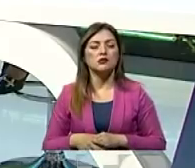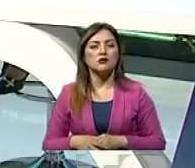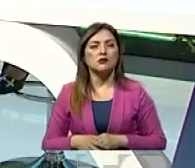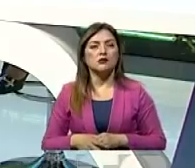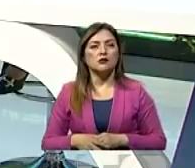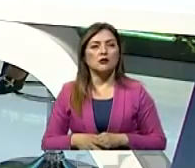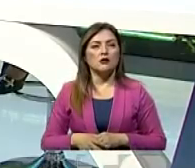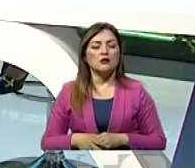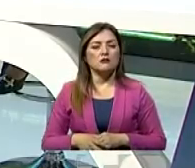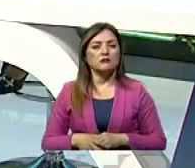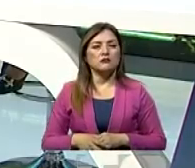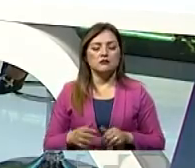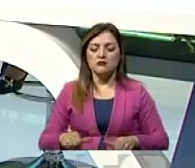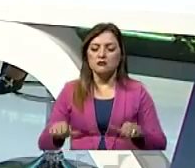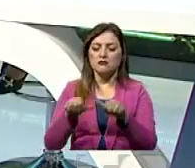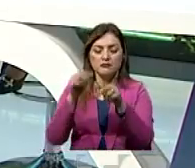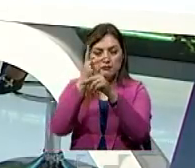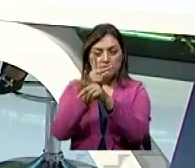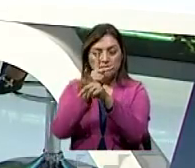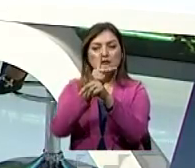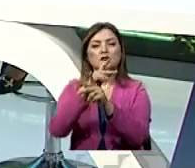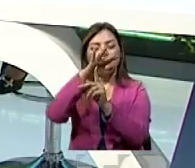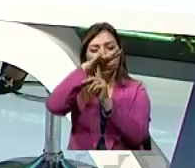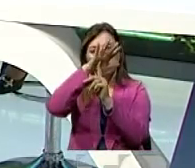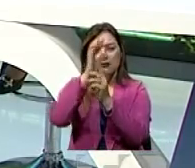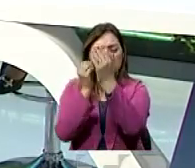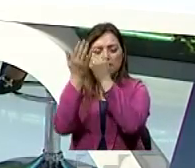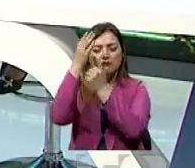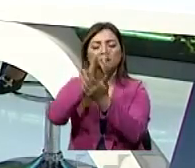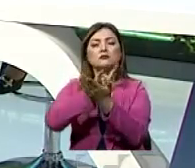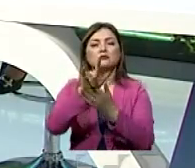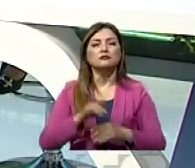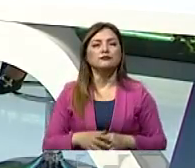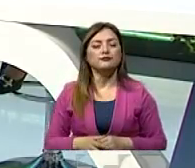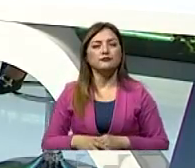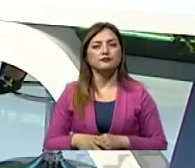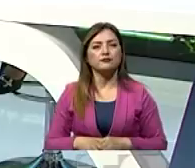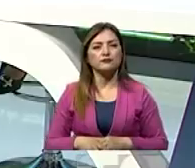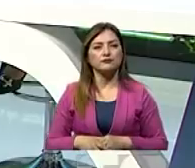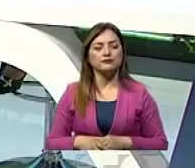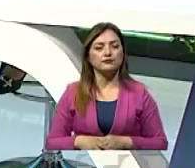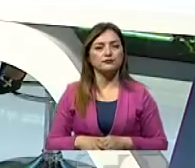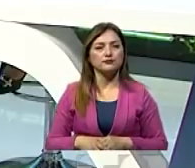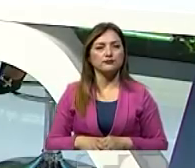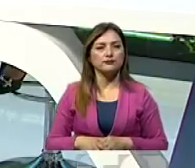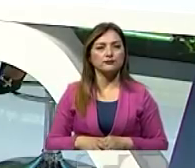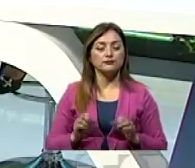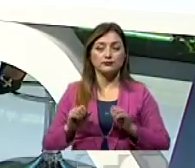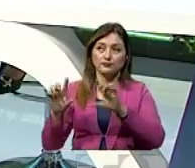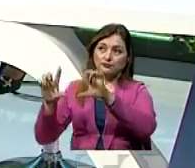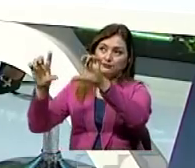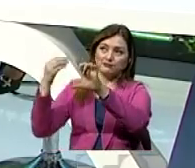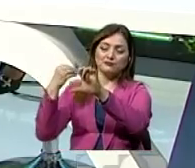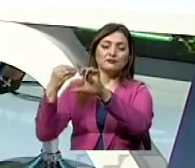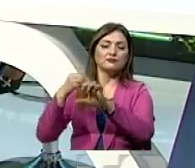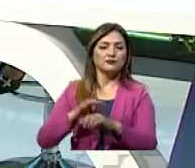Aseguran que esta será una área protegida del Parque Bicentenario. Lo que esperamos es que se pueda realizar esta señalética adecuada y